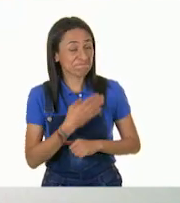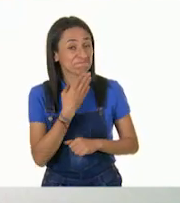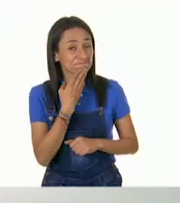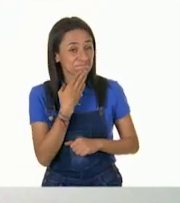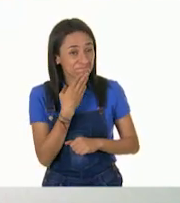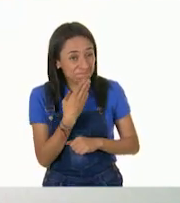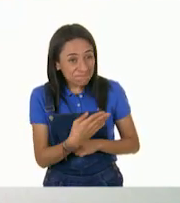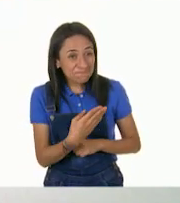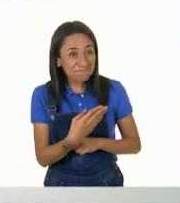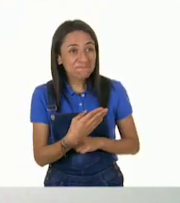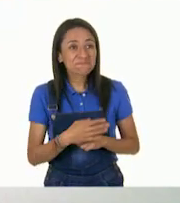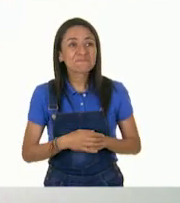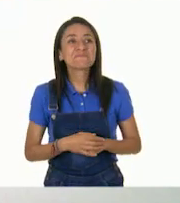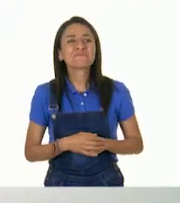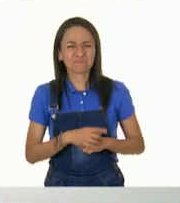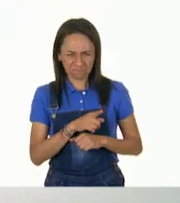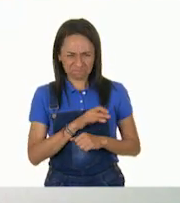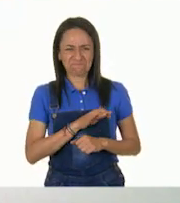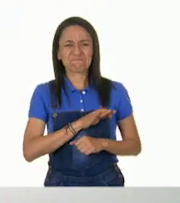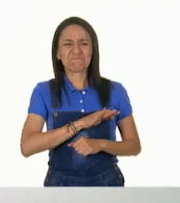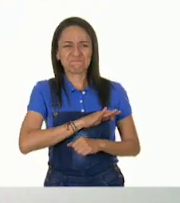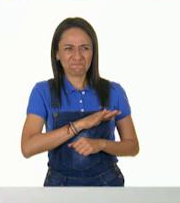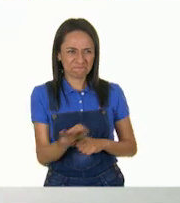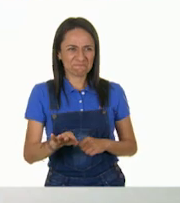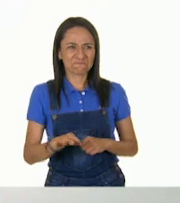puede ser difícil